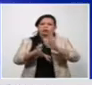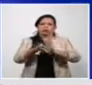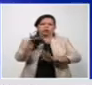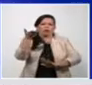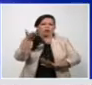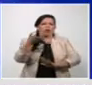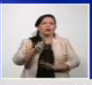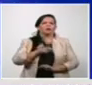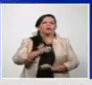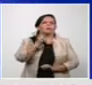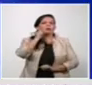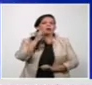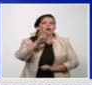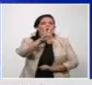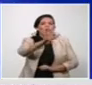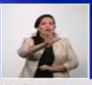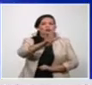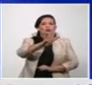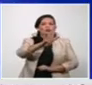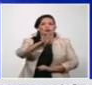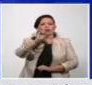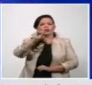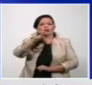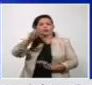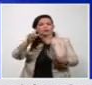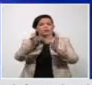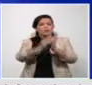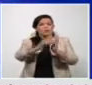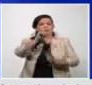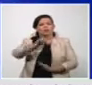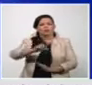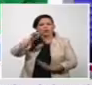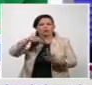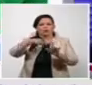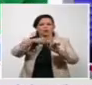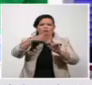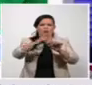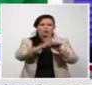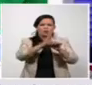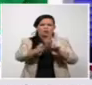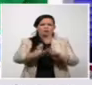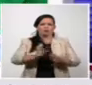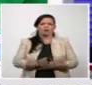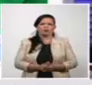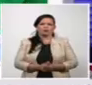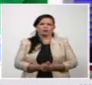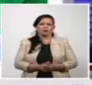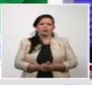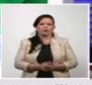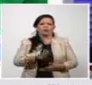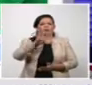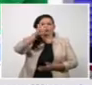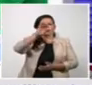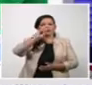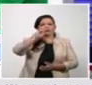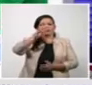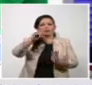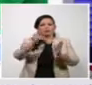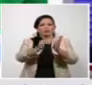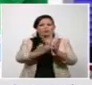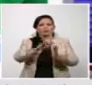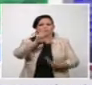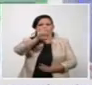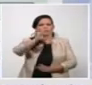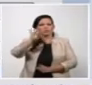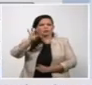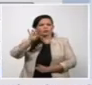más de 403.000 casos con COVID-19, 403.515. Esto hace que se acumulen